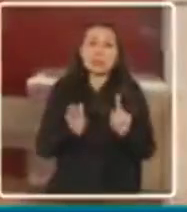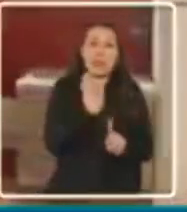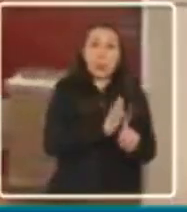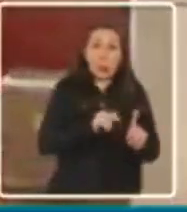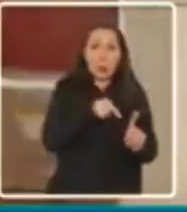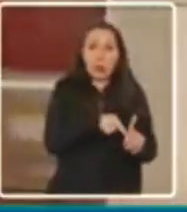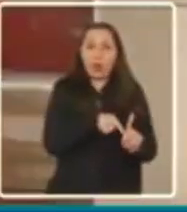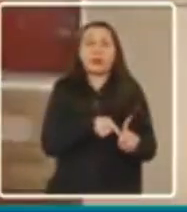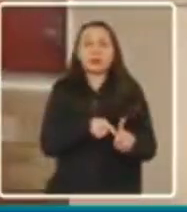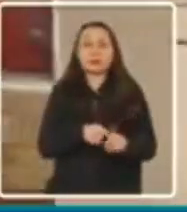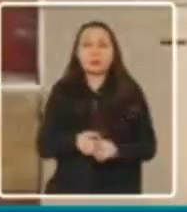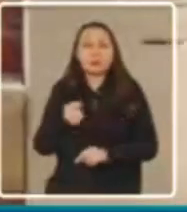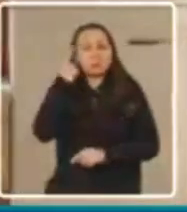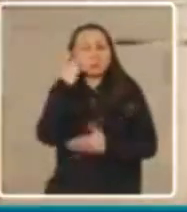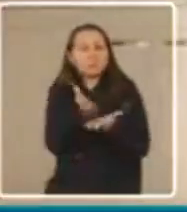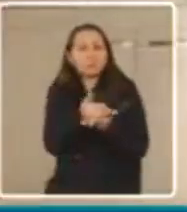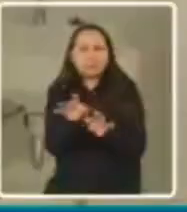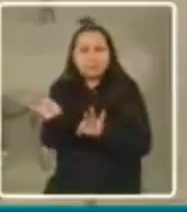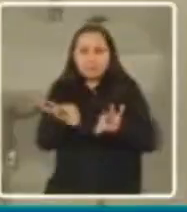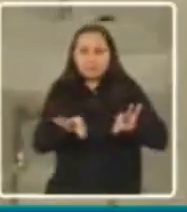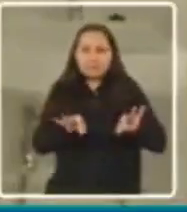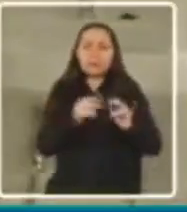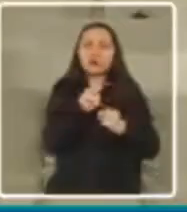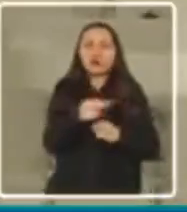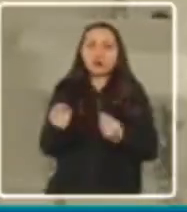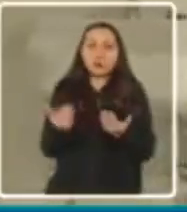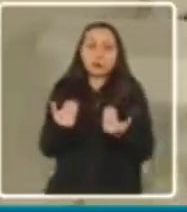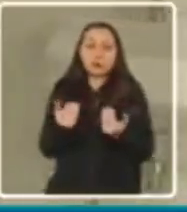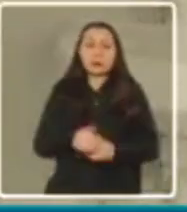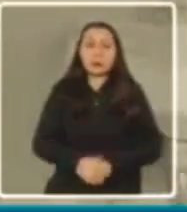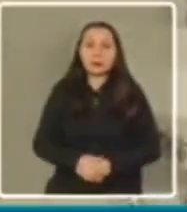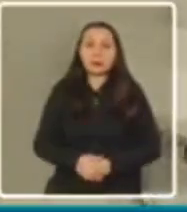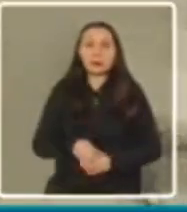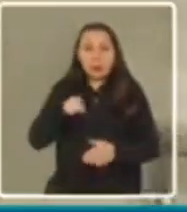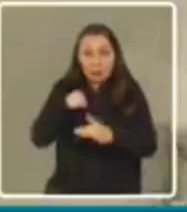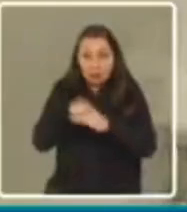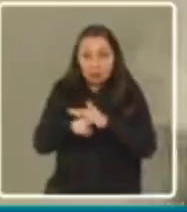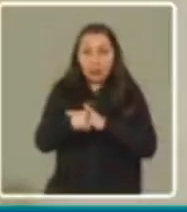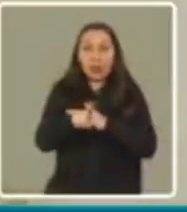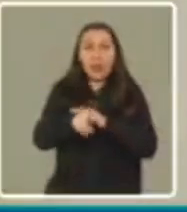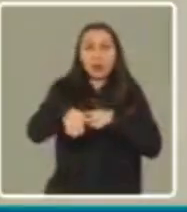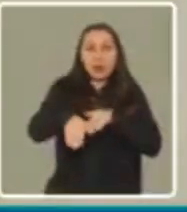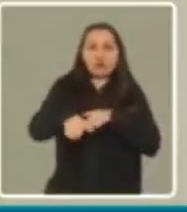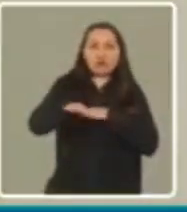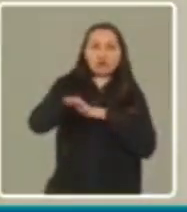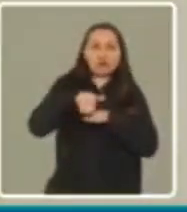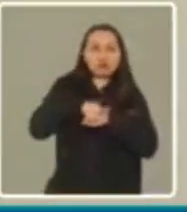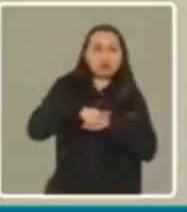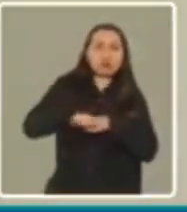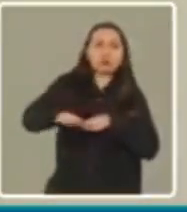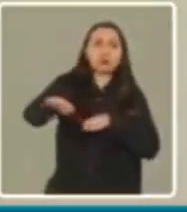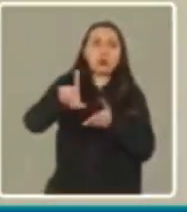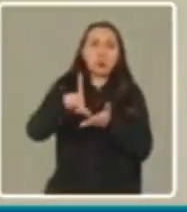cuidado. Fueron pensados y diseñados de acuerdo a sus necesidades, desde la entrada, la inclinación